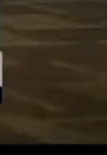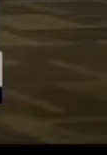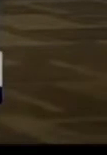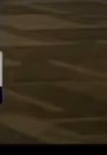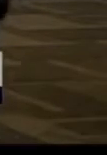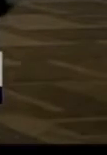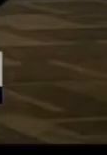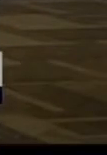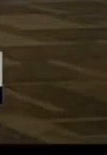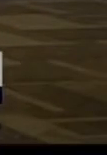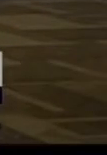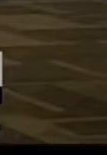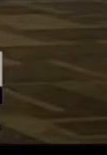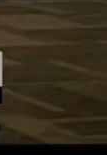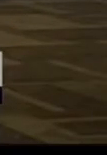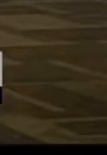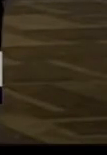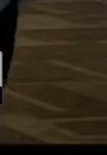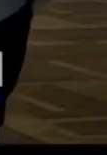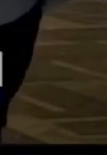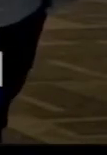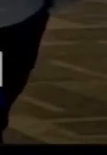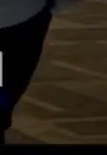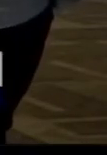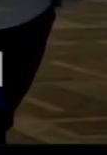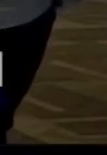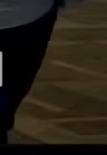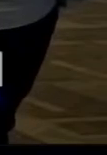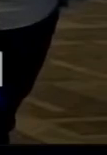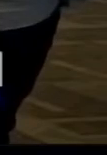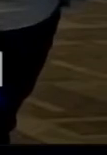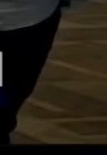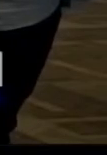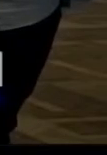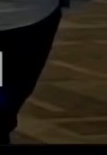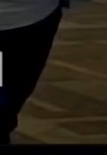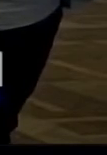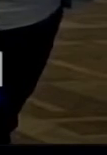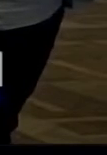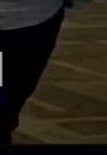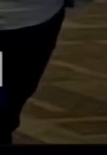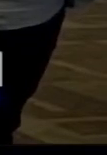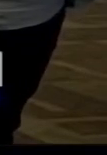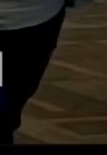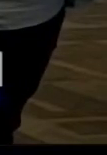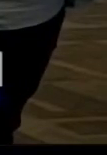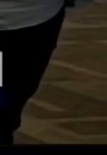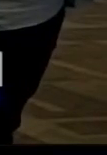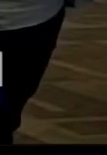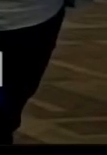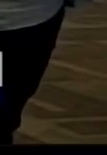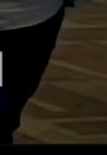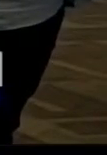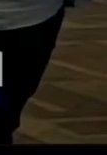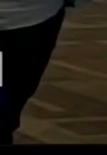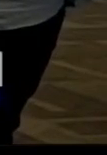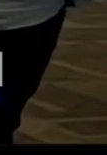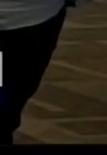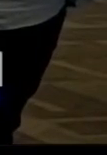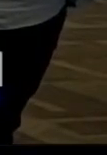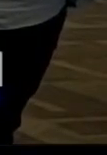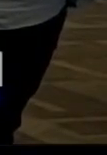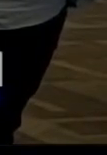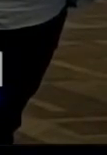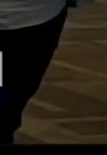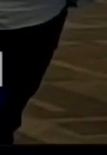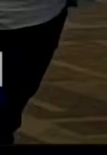Industrias Mexicanas de la Construcción, y aquí estuvo presente, por supuesto, su presidente a nivel estatal en Jalisco, Luis Méndez Jalet, quien estuvo,